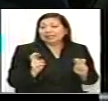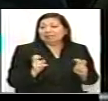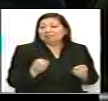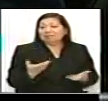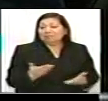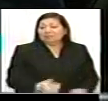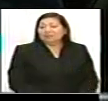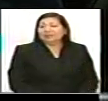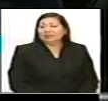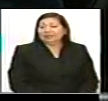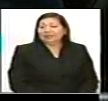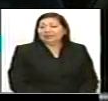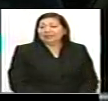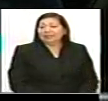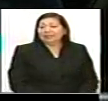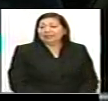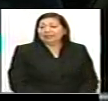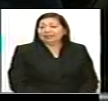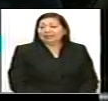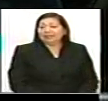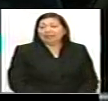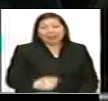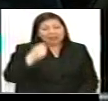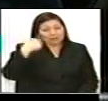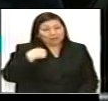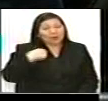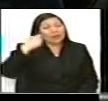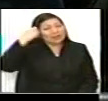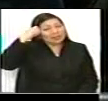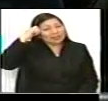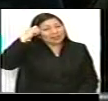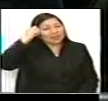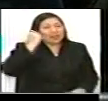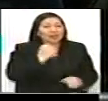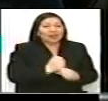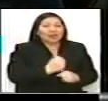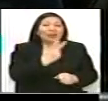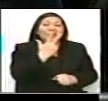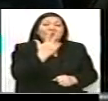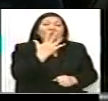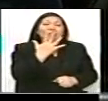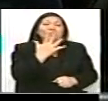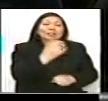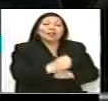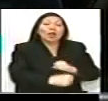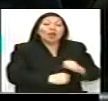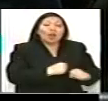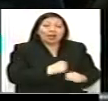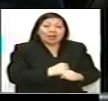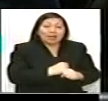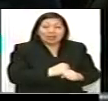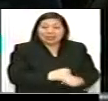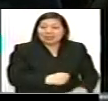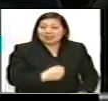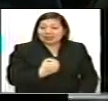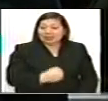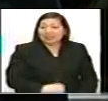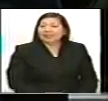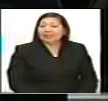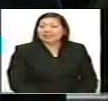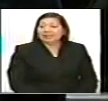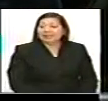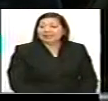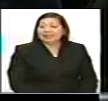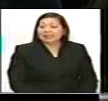Bueno, en mi caso yo soy ingeniero meteorólogo, 35 años he trabajado en el CENAMI, ahora soy cesante ya.